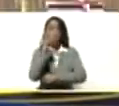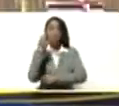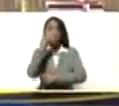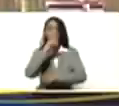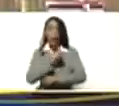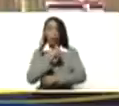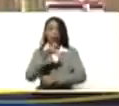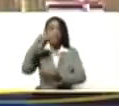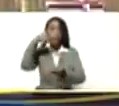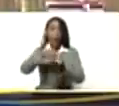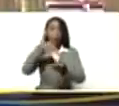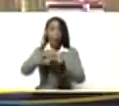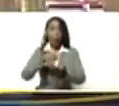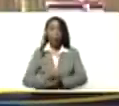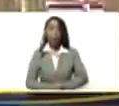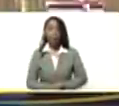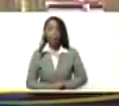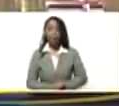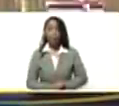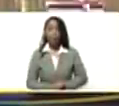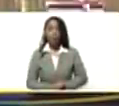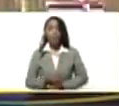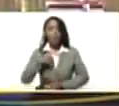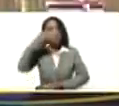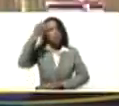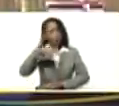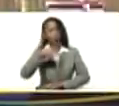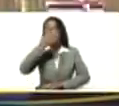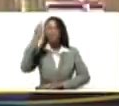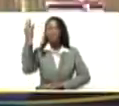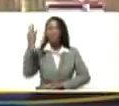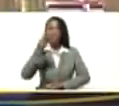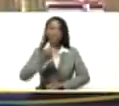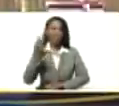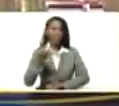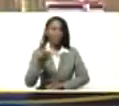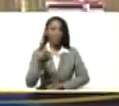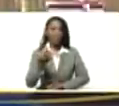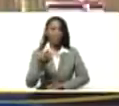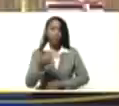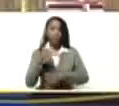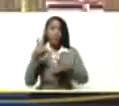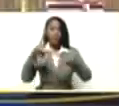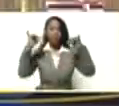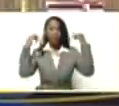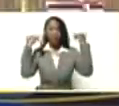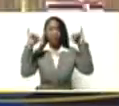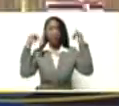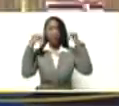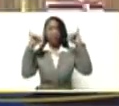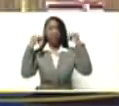de carabobo y creo de verdad que la celebración